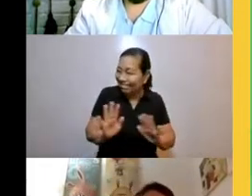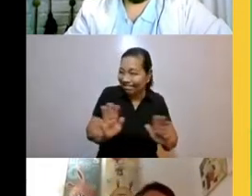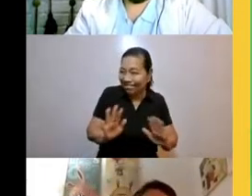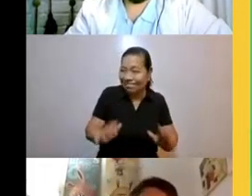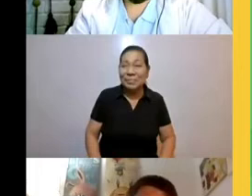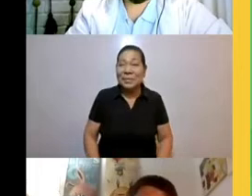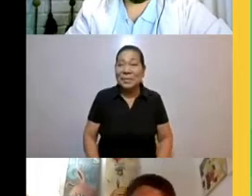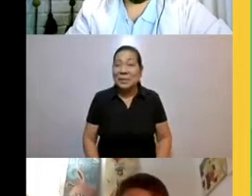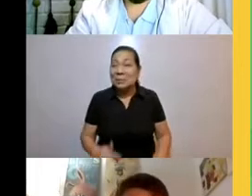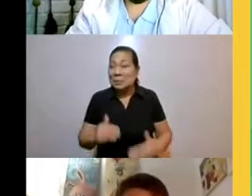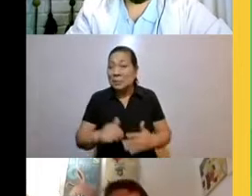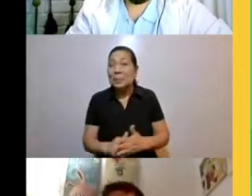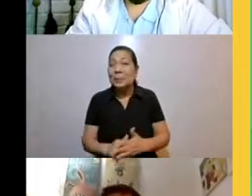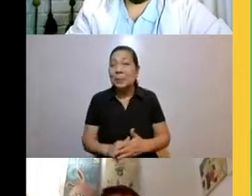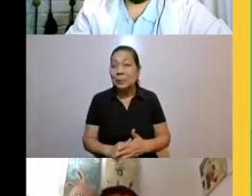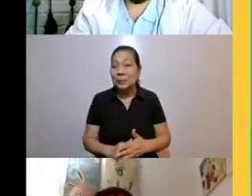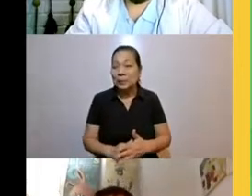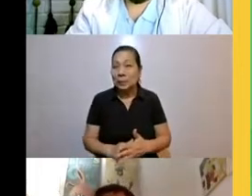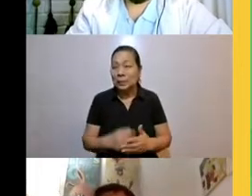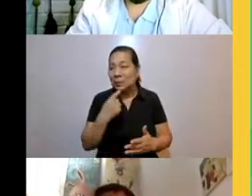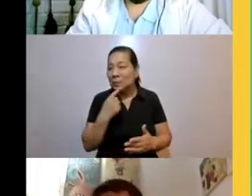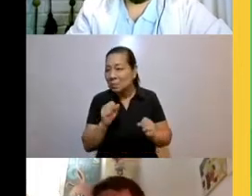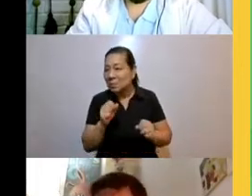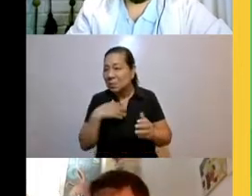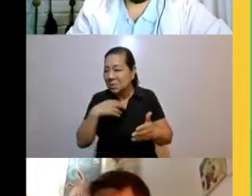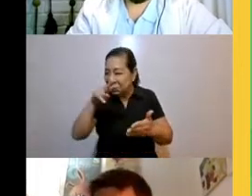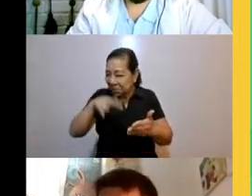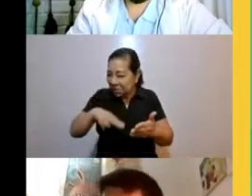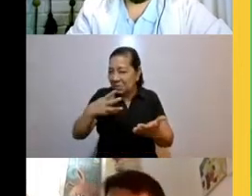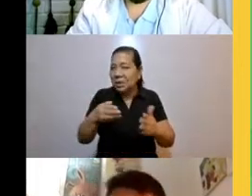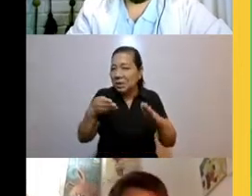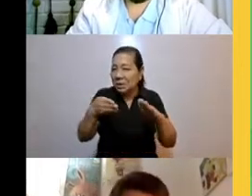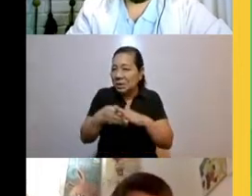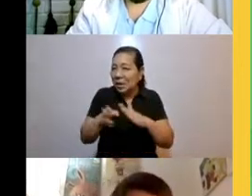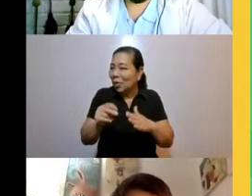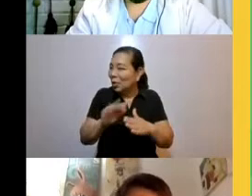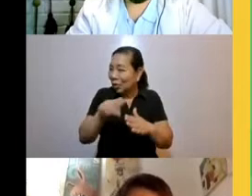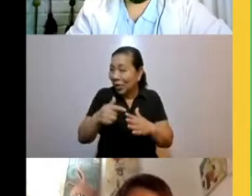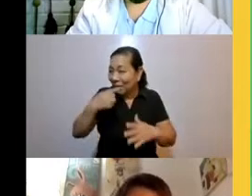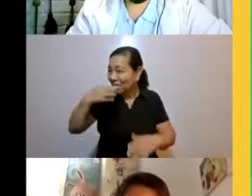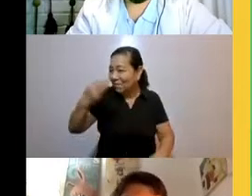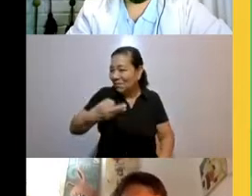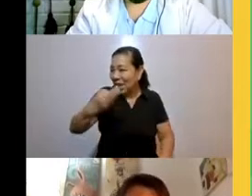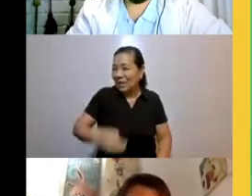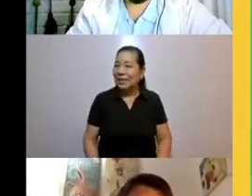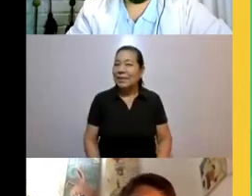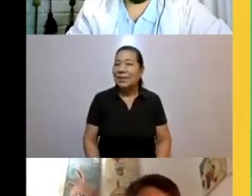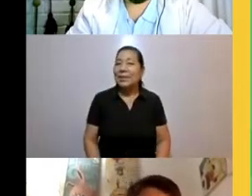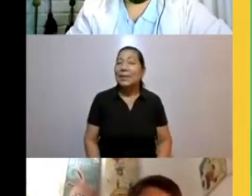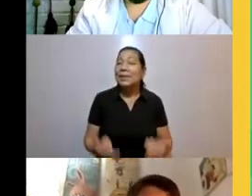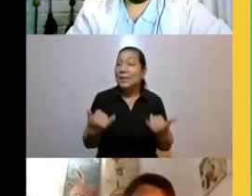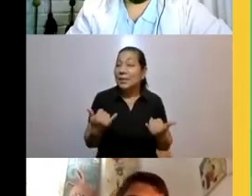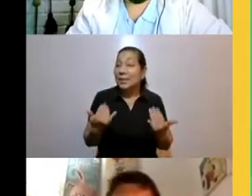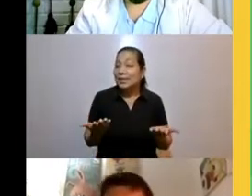digamos, inmersa en que se puede leer, que se puede tener acceso y no todo es real. Entonces,